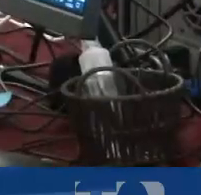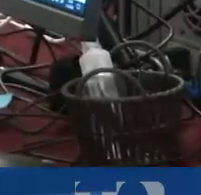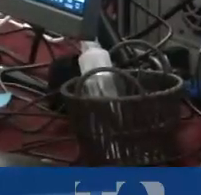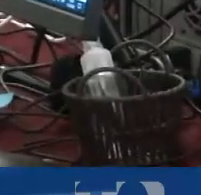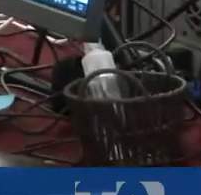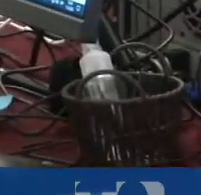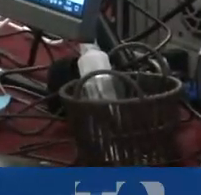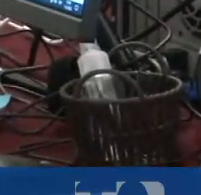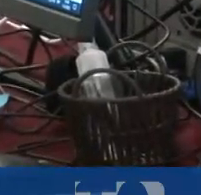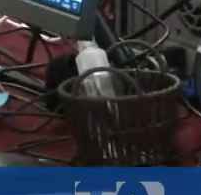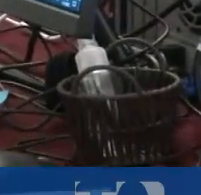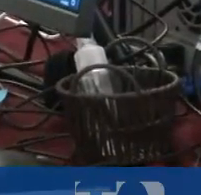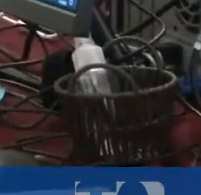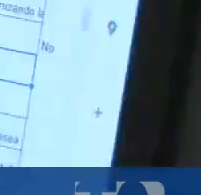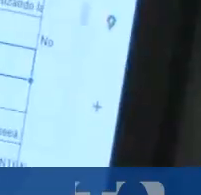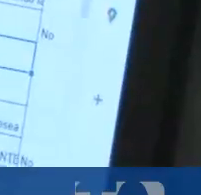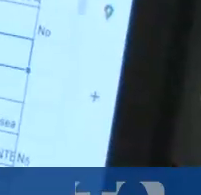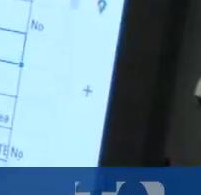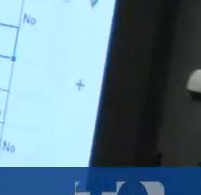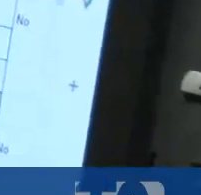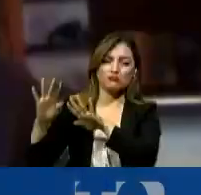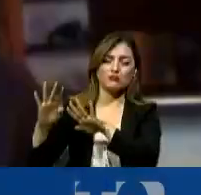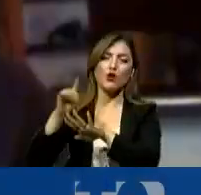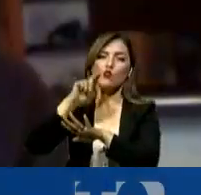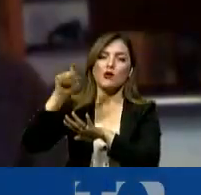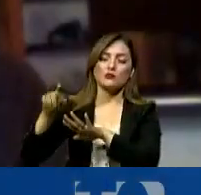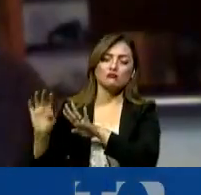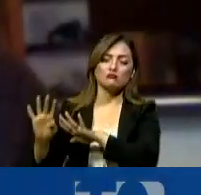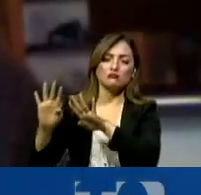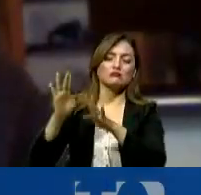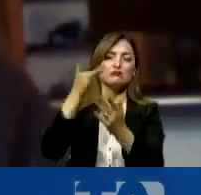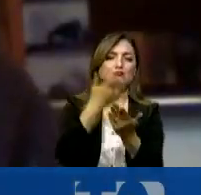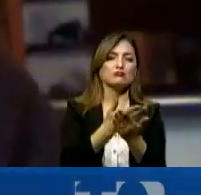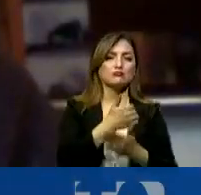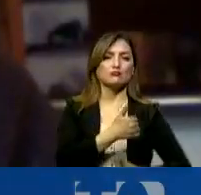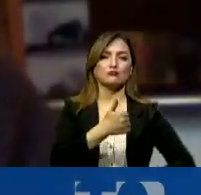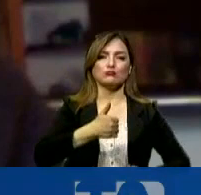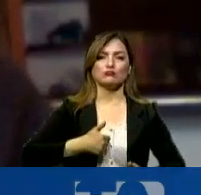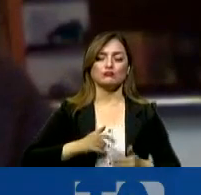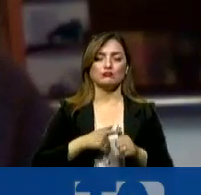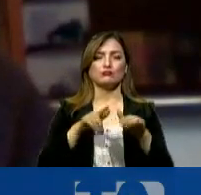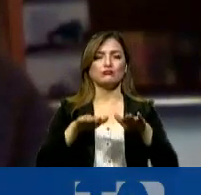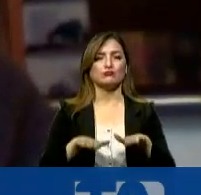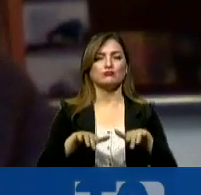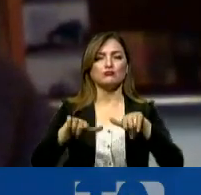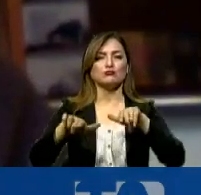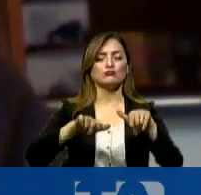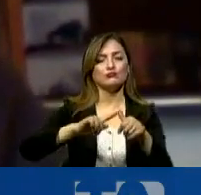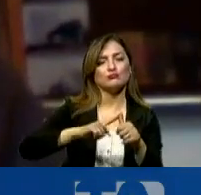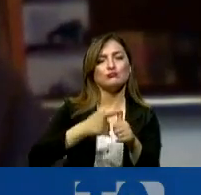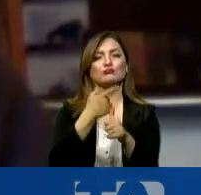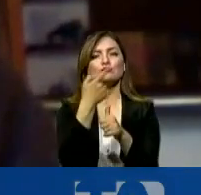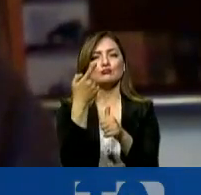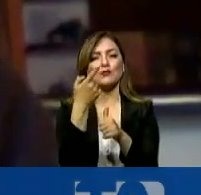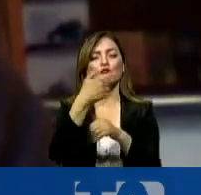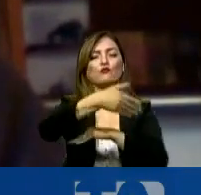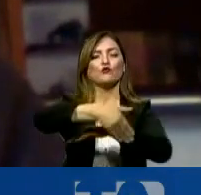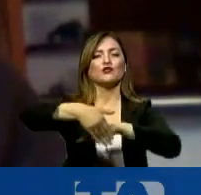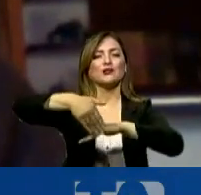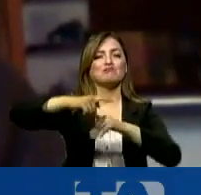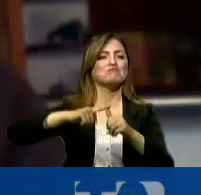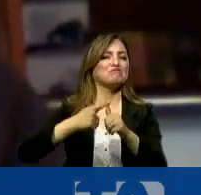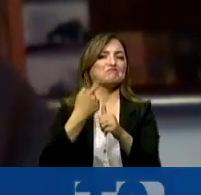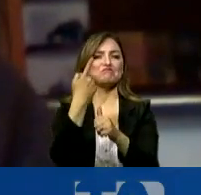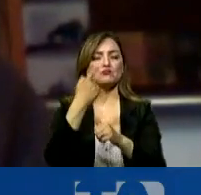que decidieron salir de la zona de guerra estamos en este lugar porque es el principal punto de frontera sin embargo si debemos señalar